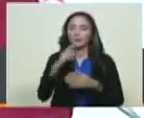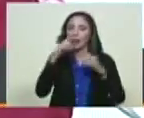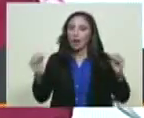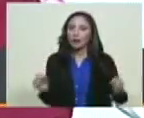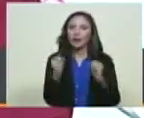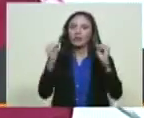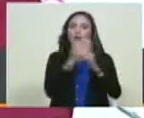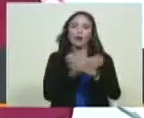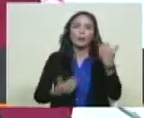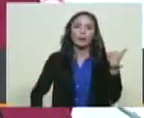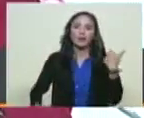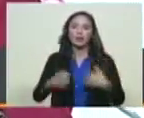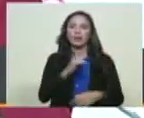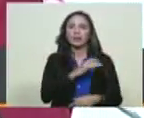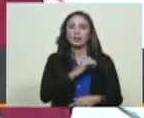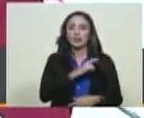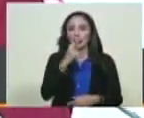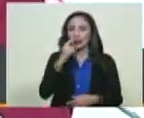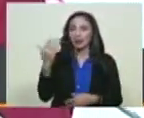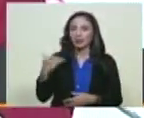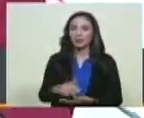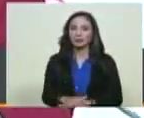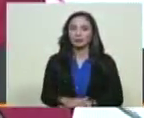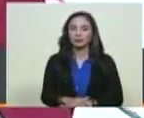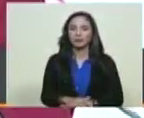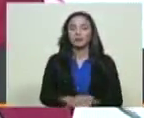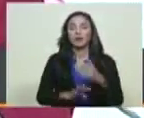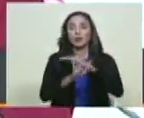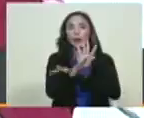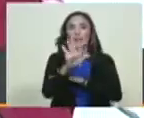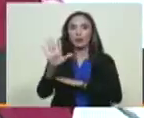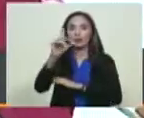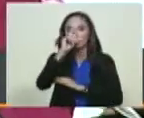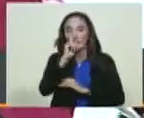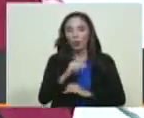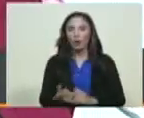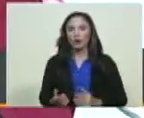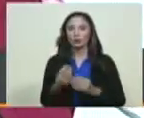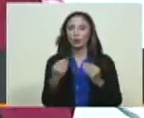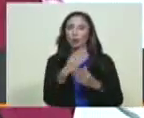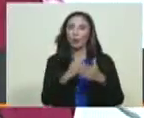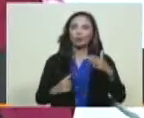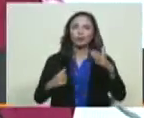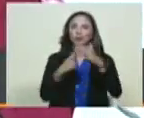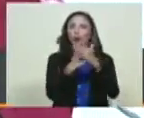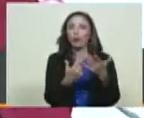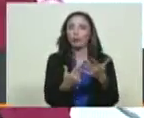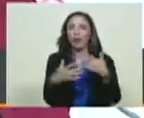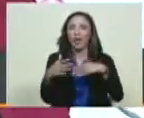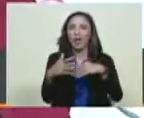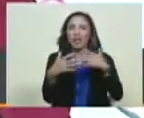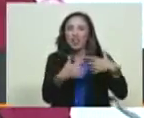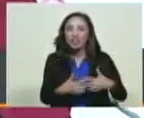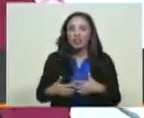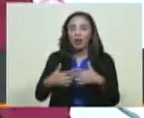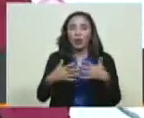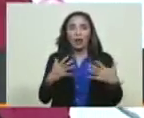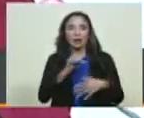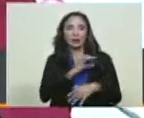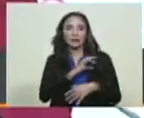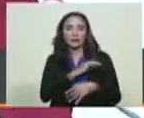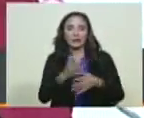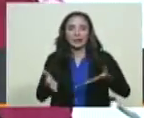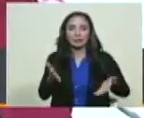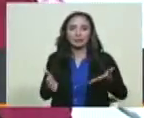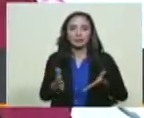allende 45 años del zarpazo que llevó a chile